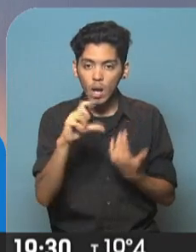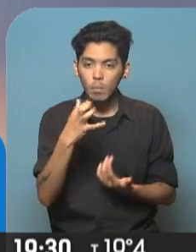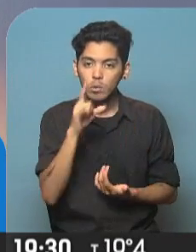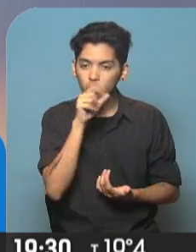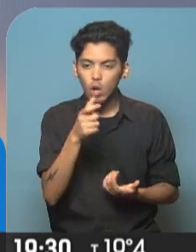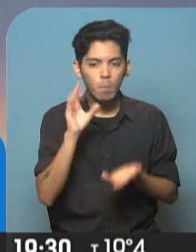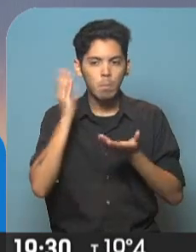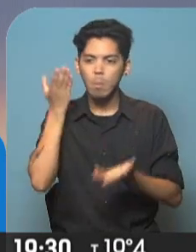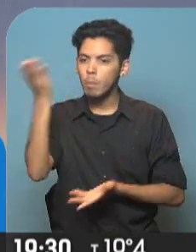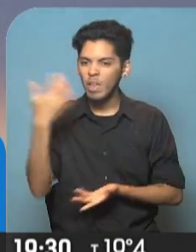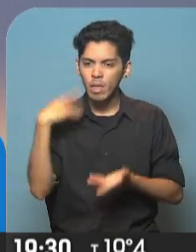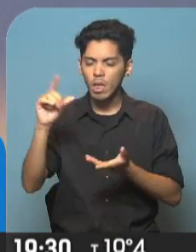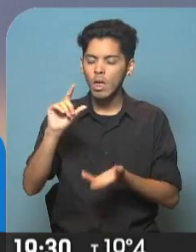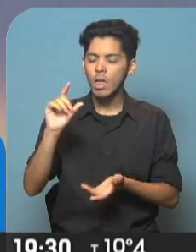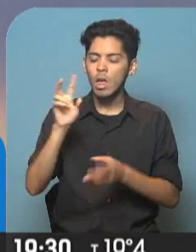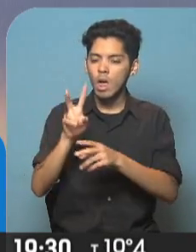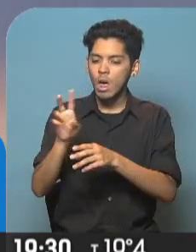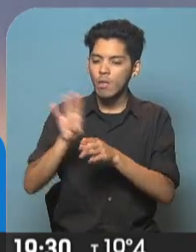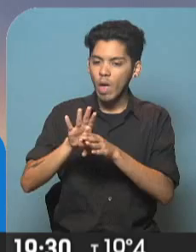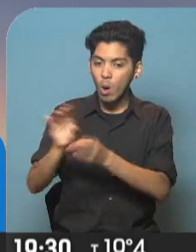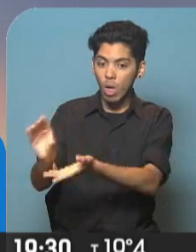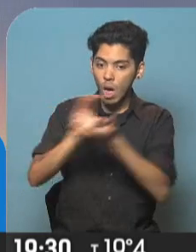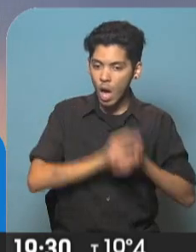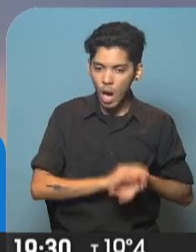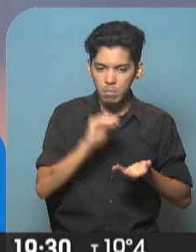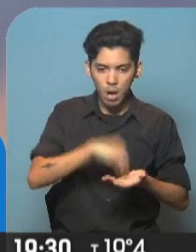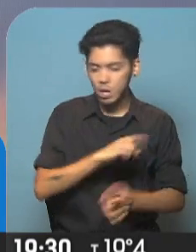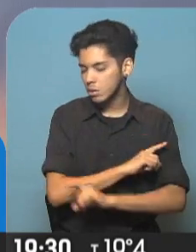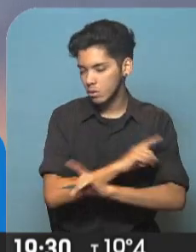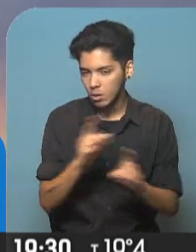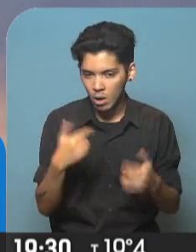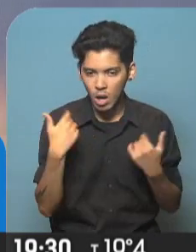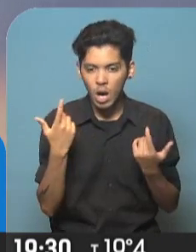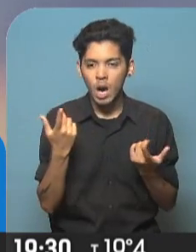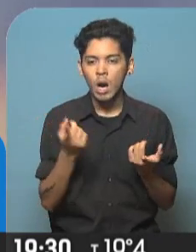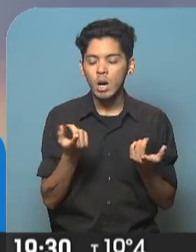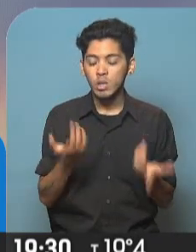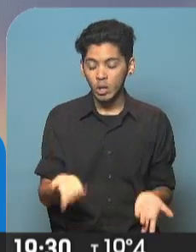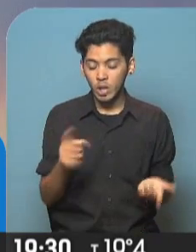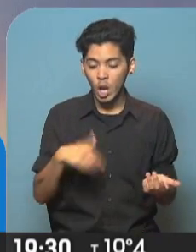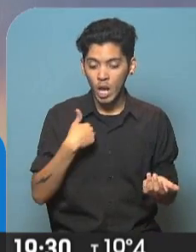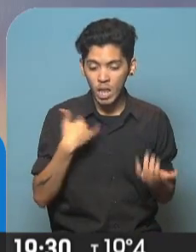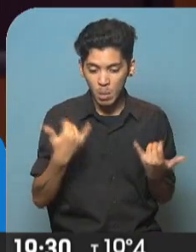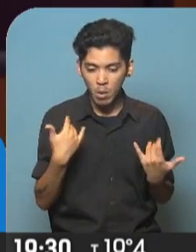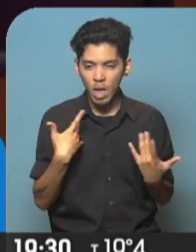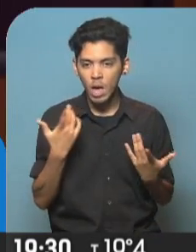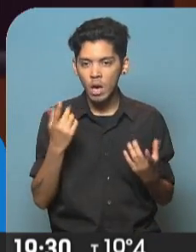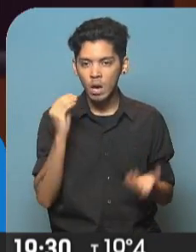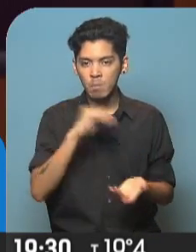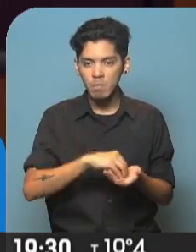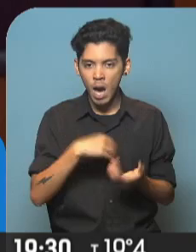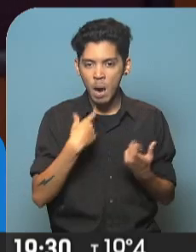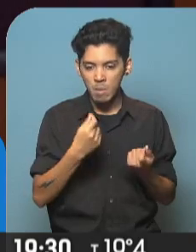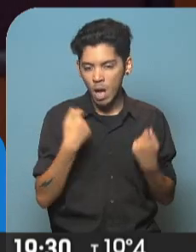financiamiento externo ni en dólares ni en euros sino que la argentina con lo que tiene va a poder financiarse en el mercado interno y esto es así